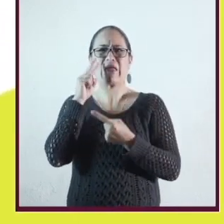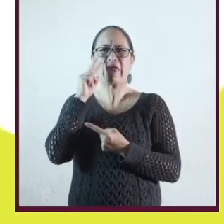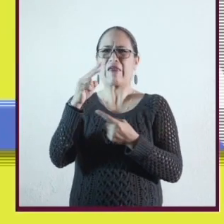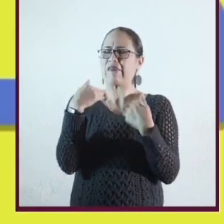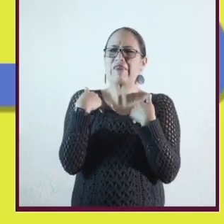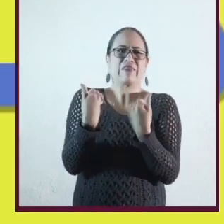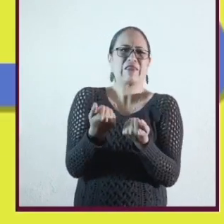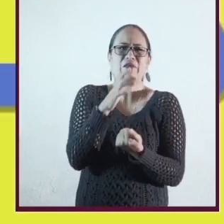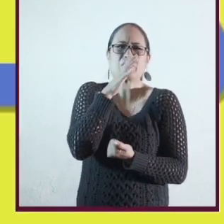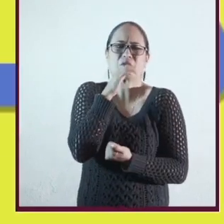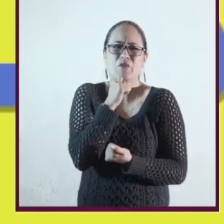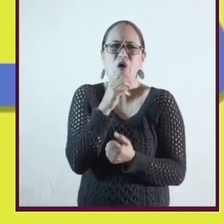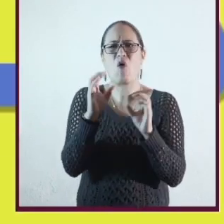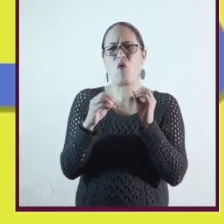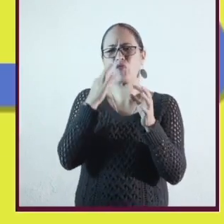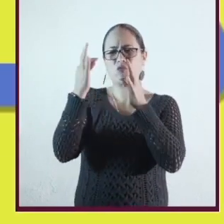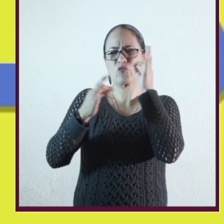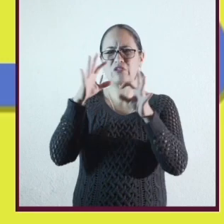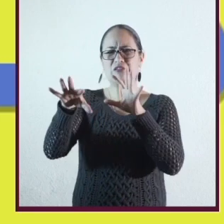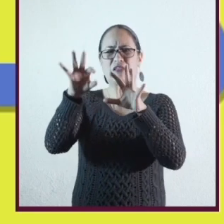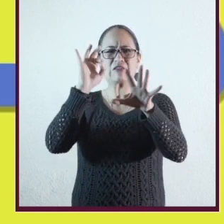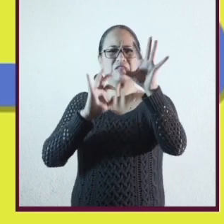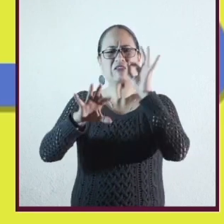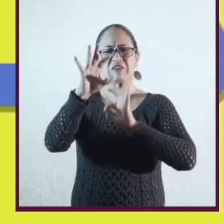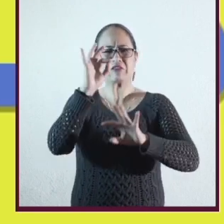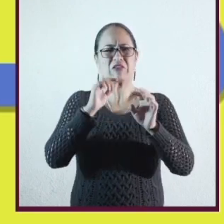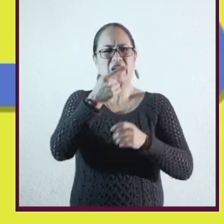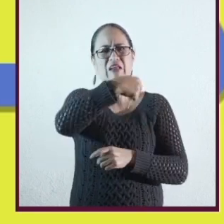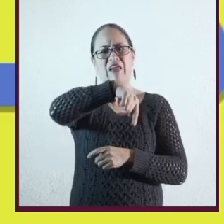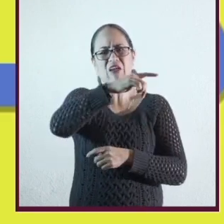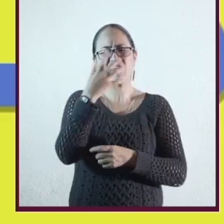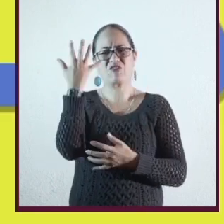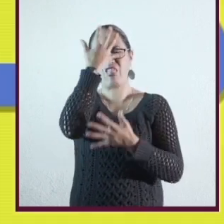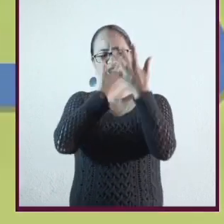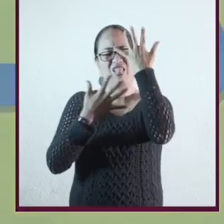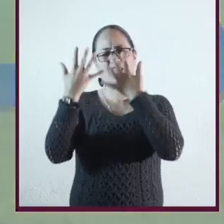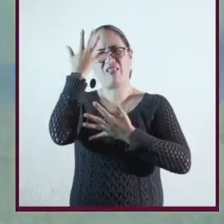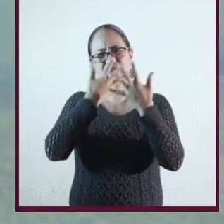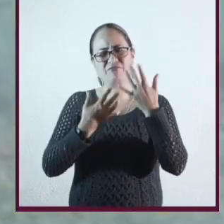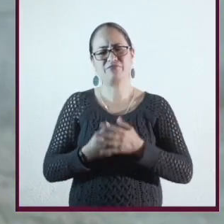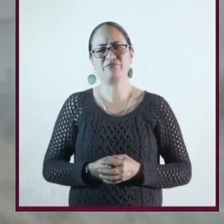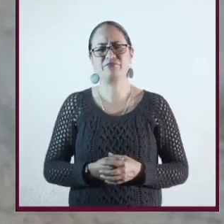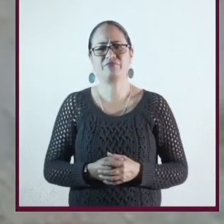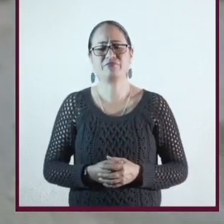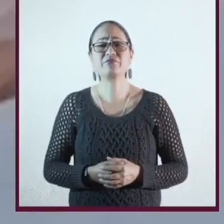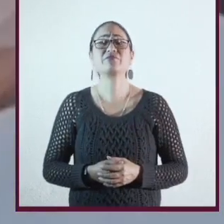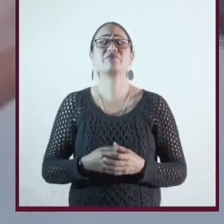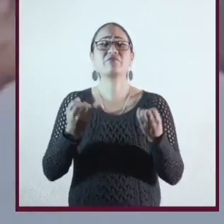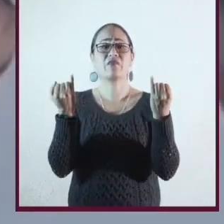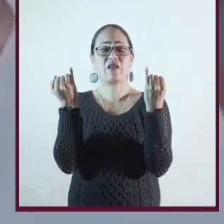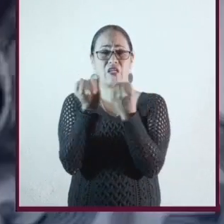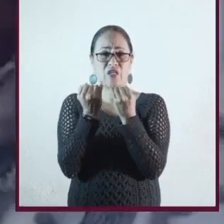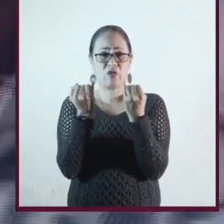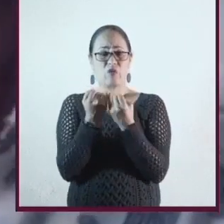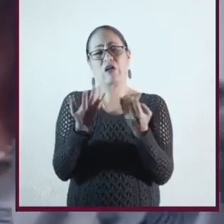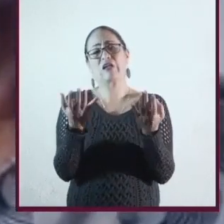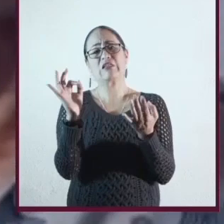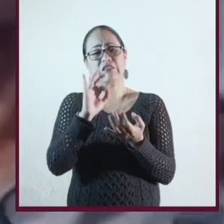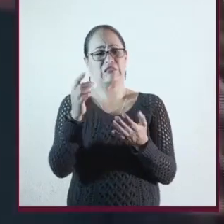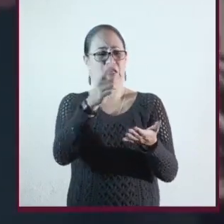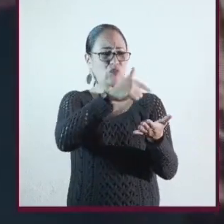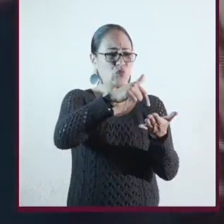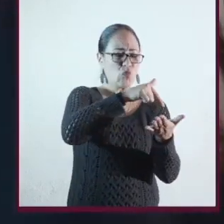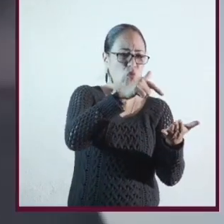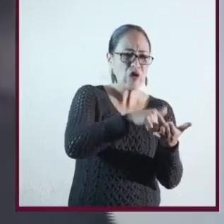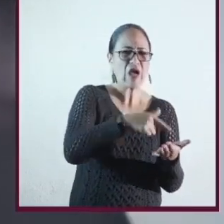escuchar ni seleccionar los contenidos. Por otra parte, hay quienes por vivir en zonas desconectadas o